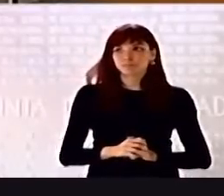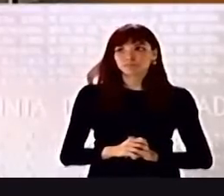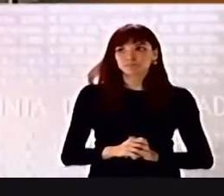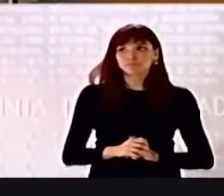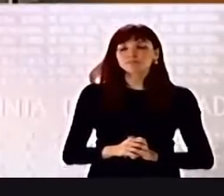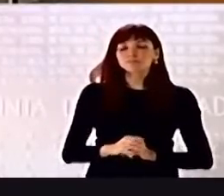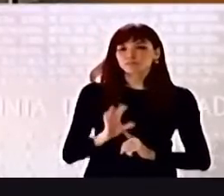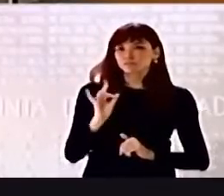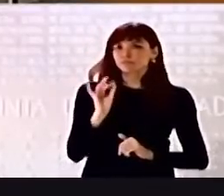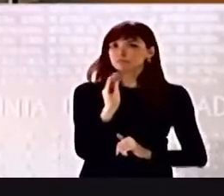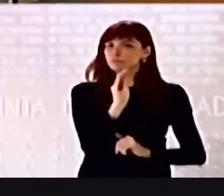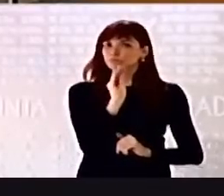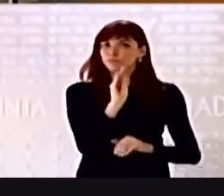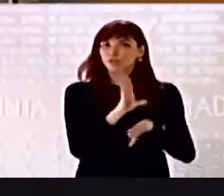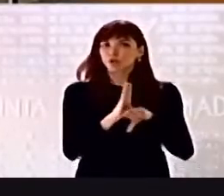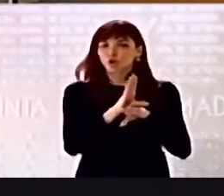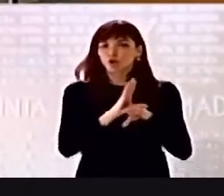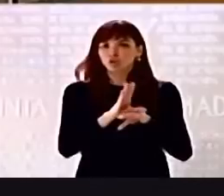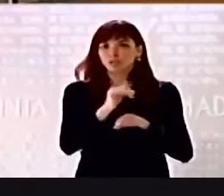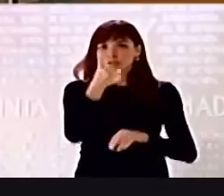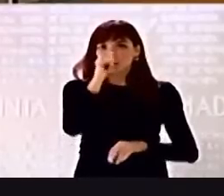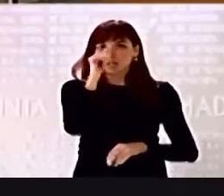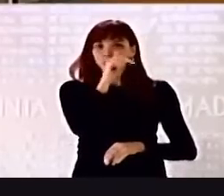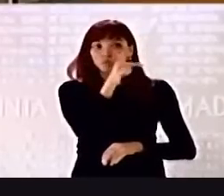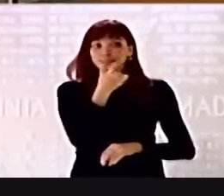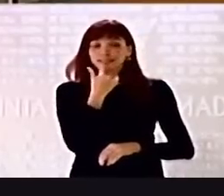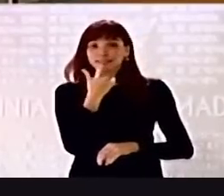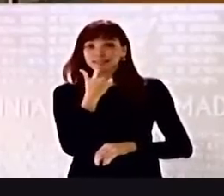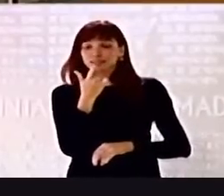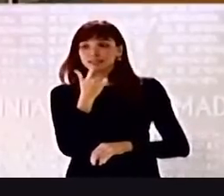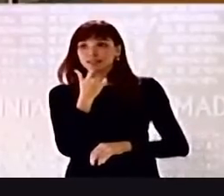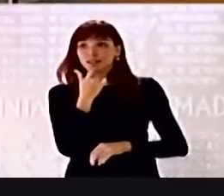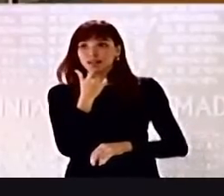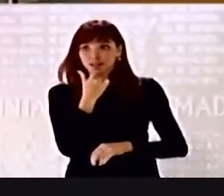Sí, consejero. Aunque ha dicho que